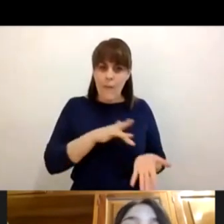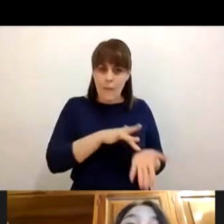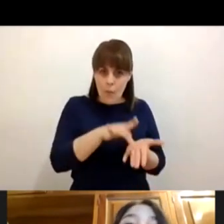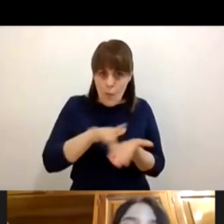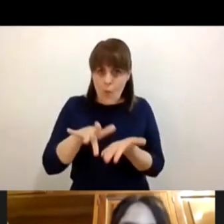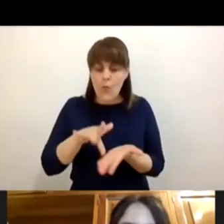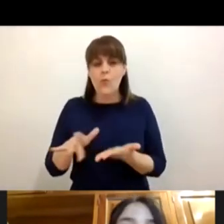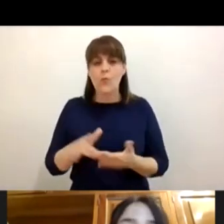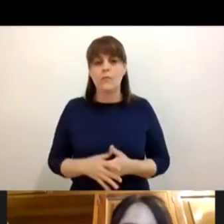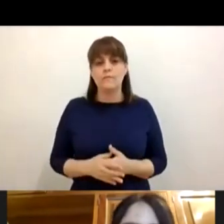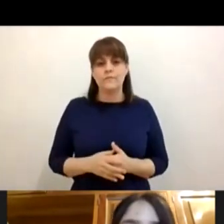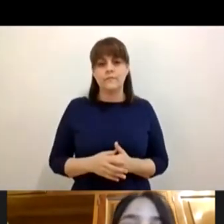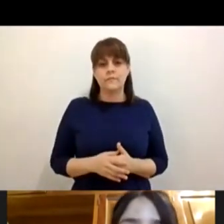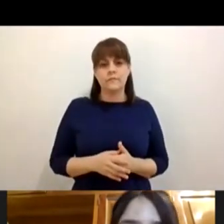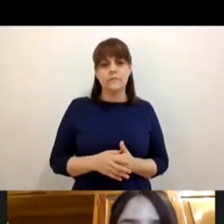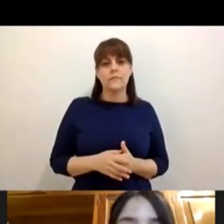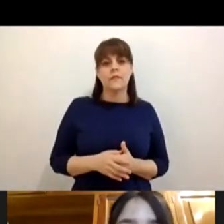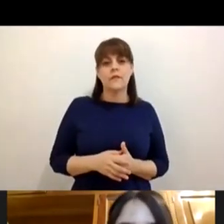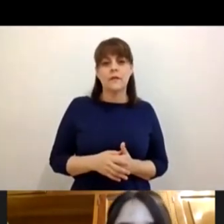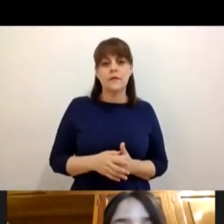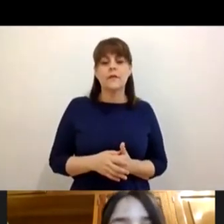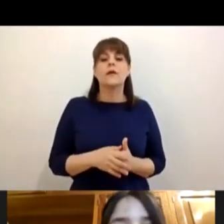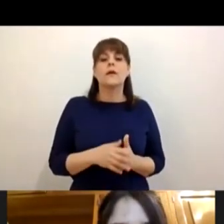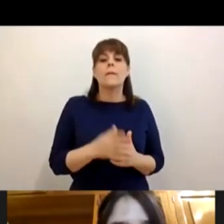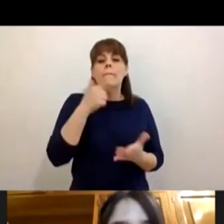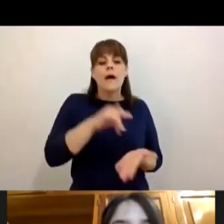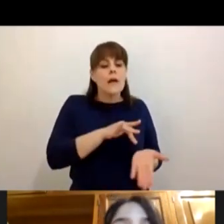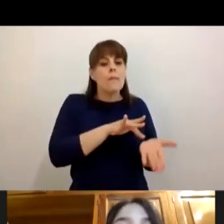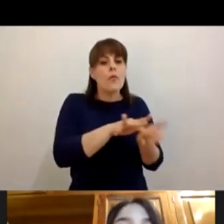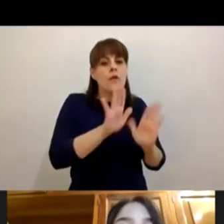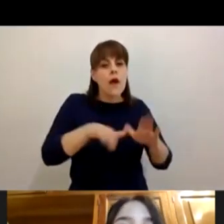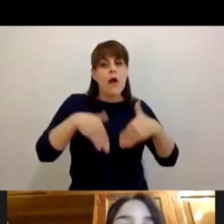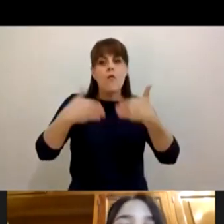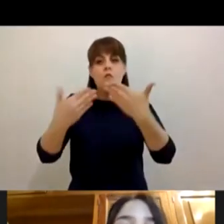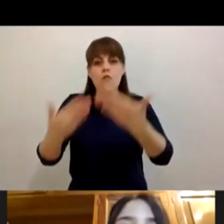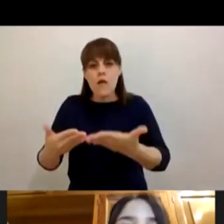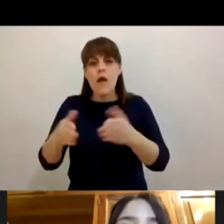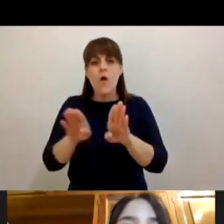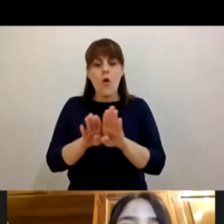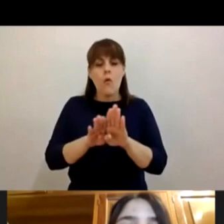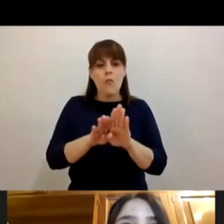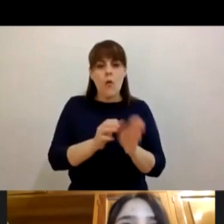pueden obtener beneficios en libertad en sus procesos legales.